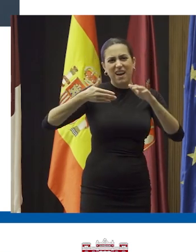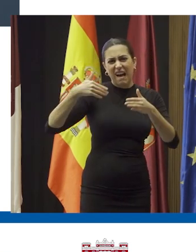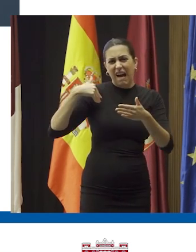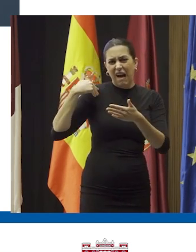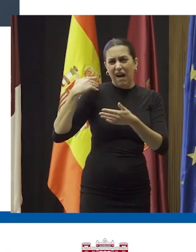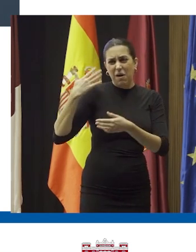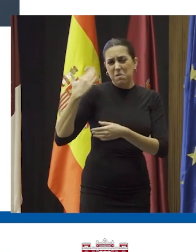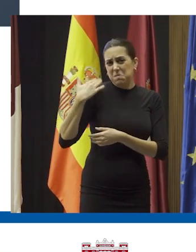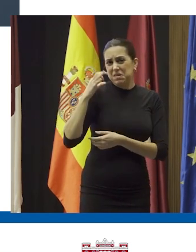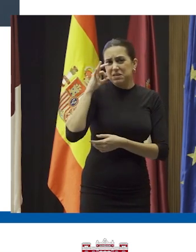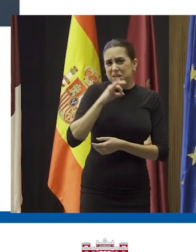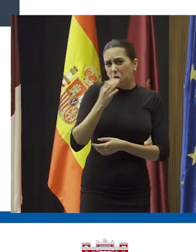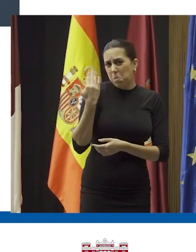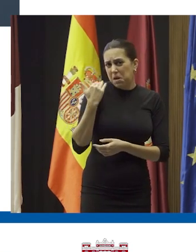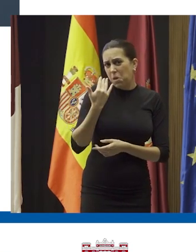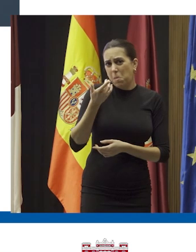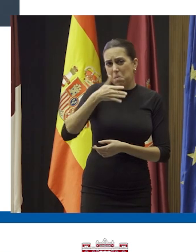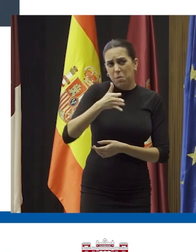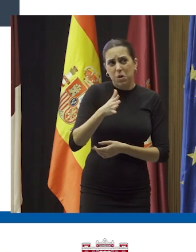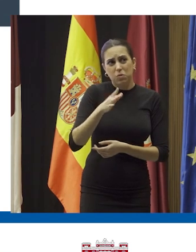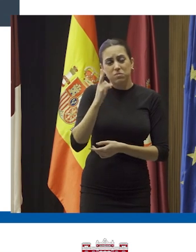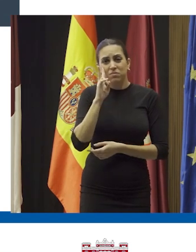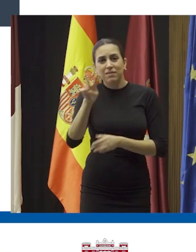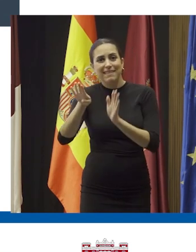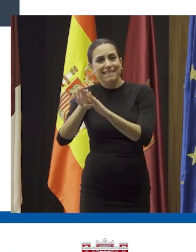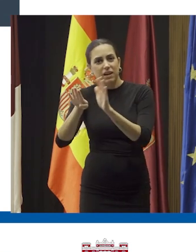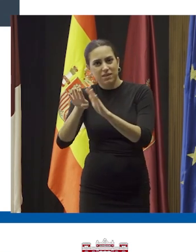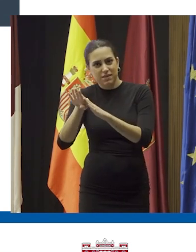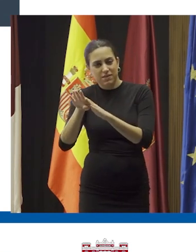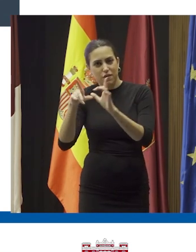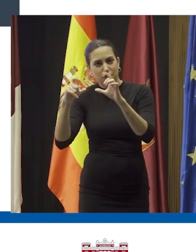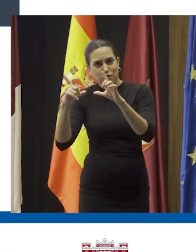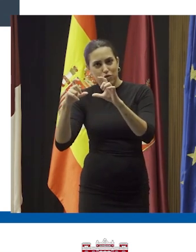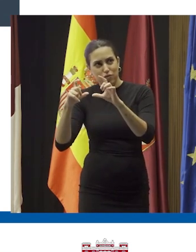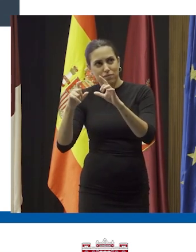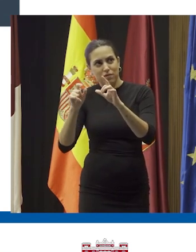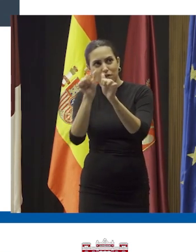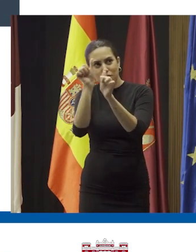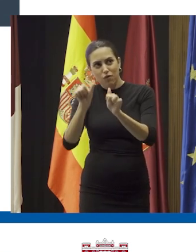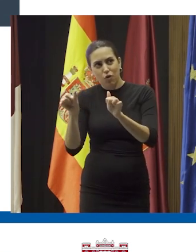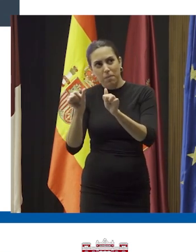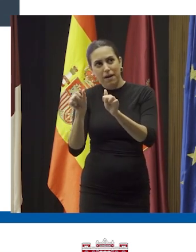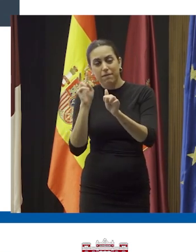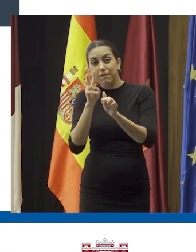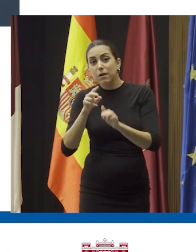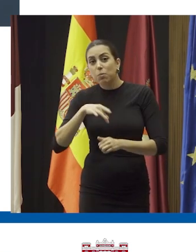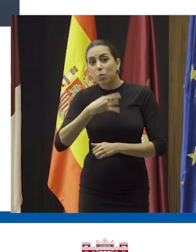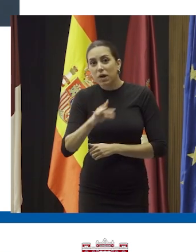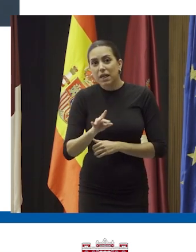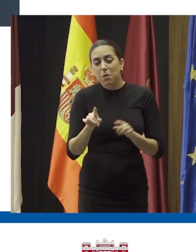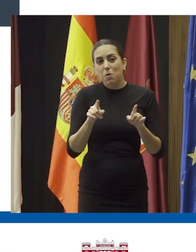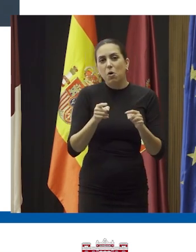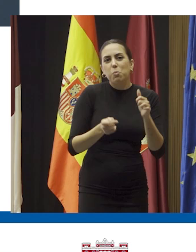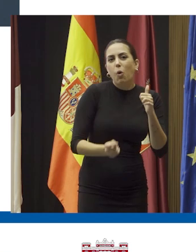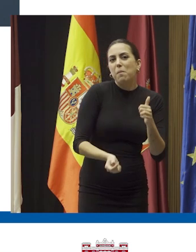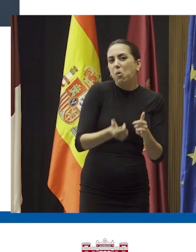más, el trépano, que ven ustedes a la derecha, es berbiquí, la forma de ir poco a poco, como los